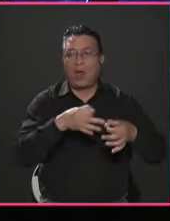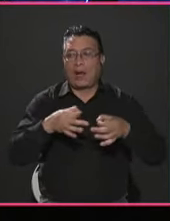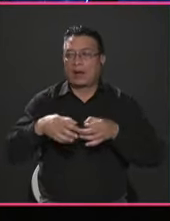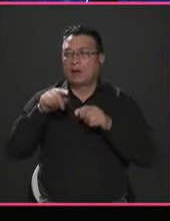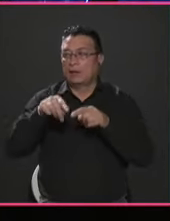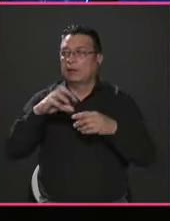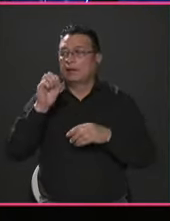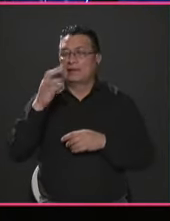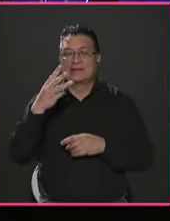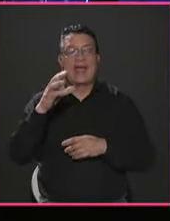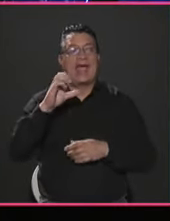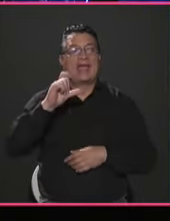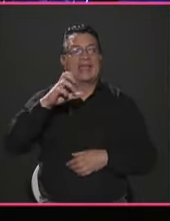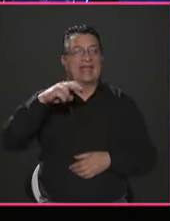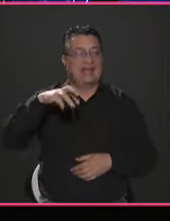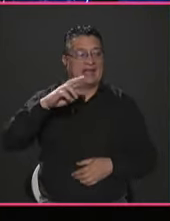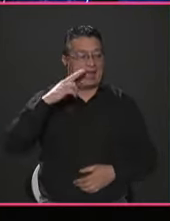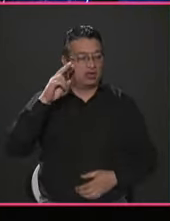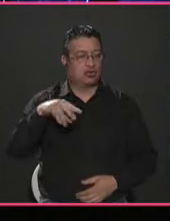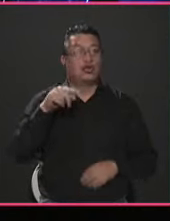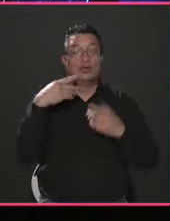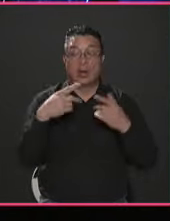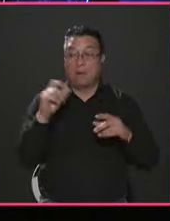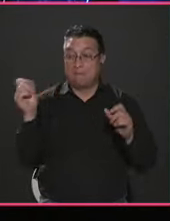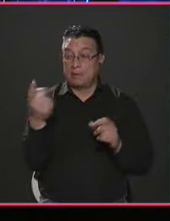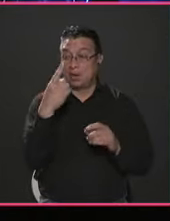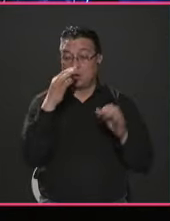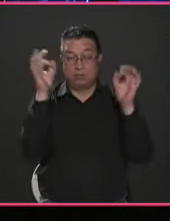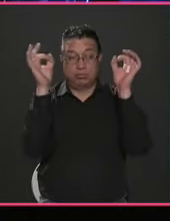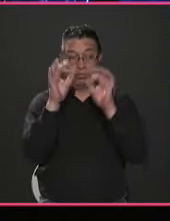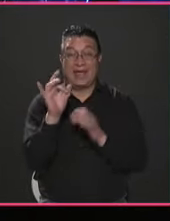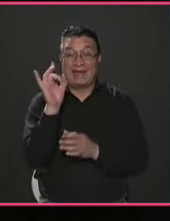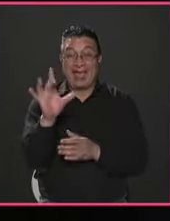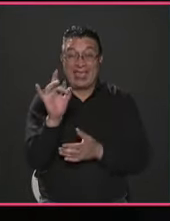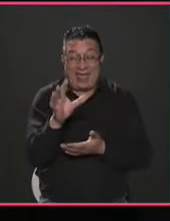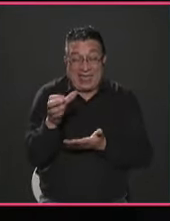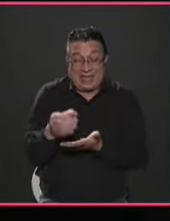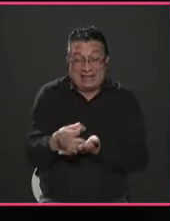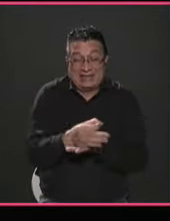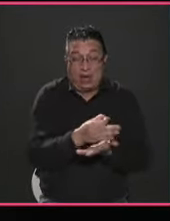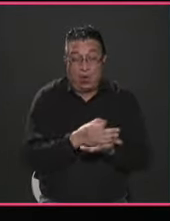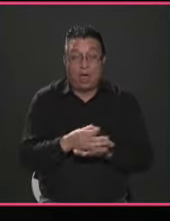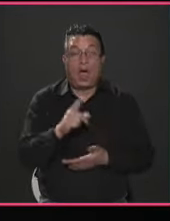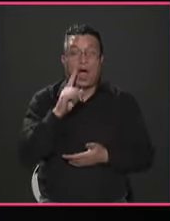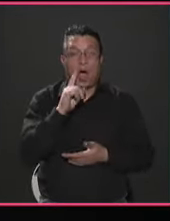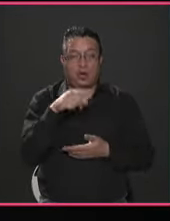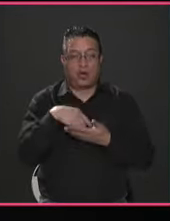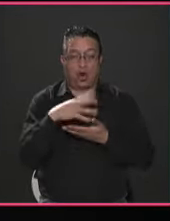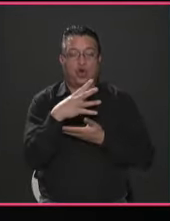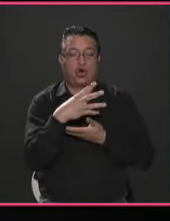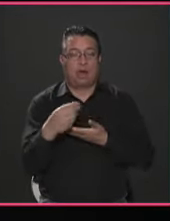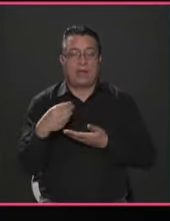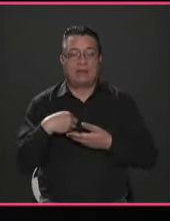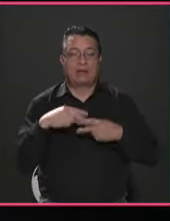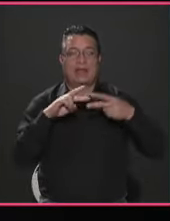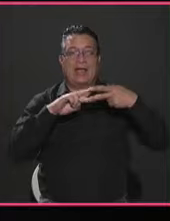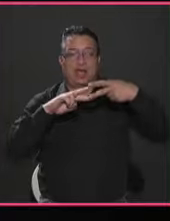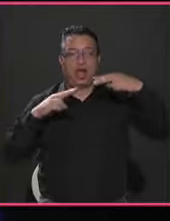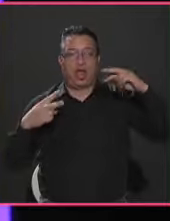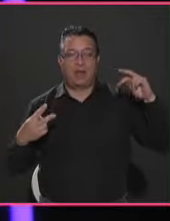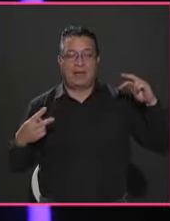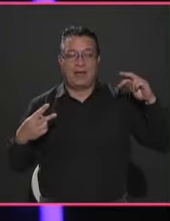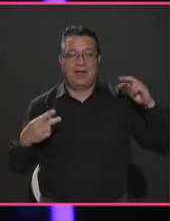generación lo primero es explicarles que cada célula de nuestro cuerpo contiene una copia de nuestro genoma el